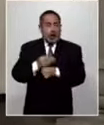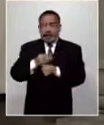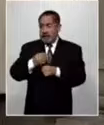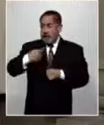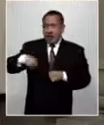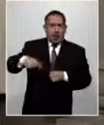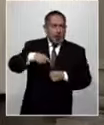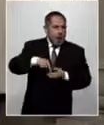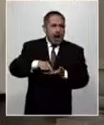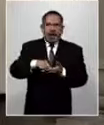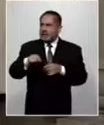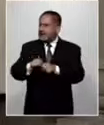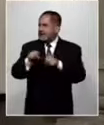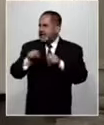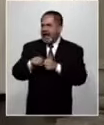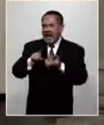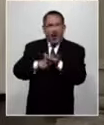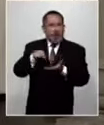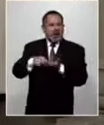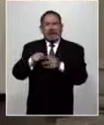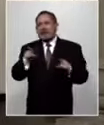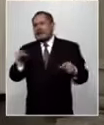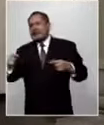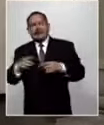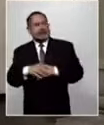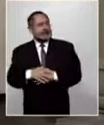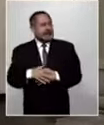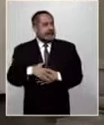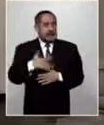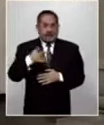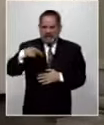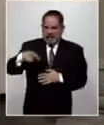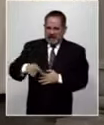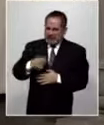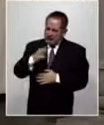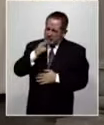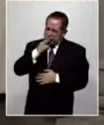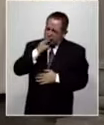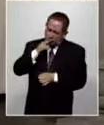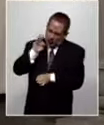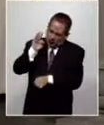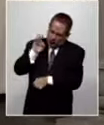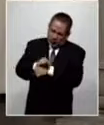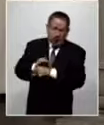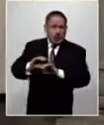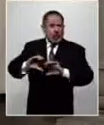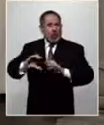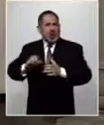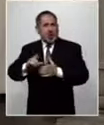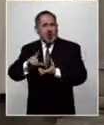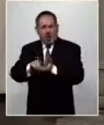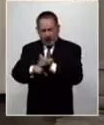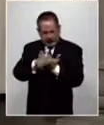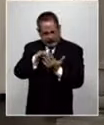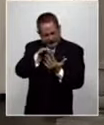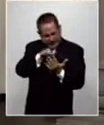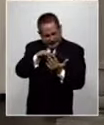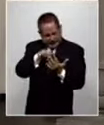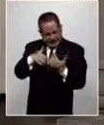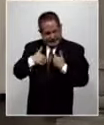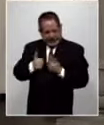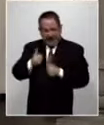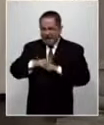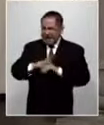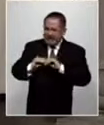espacios, en estas salas, en estos recintos, tan celosamente buscan justamente interpretar de la